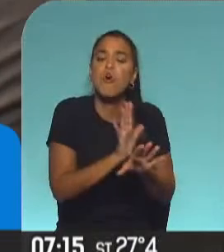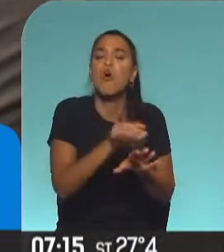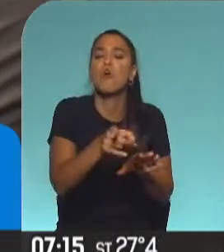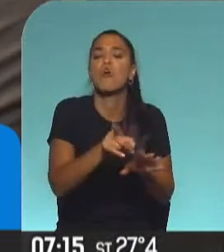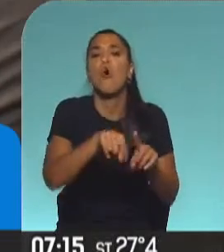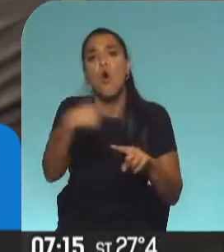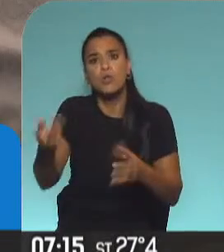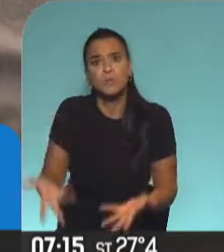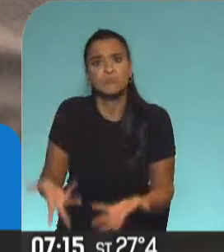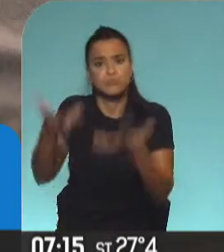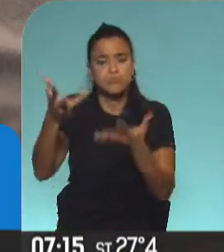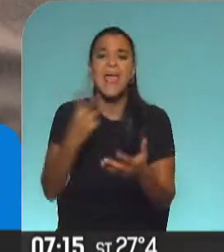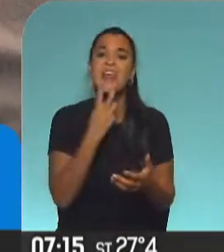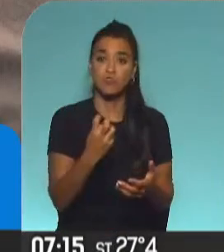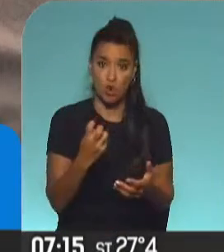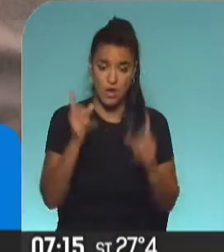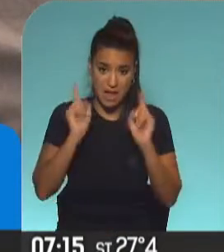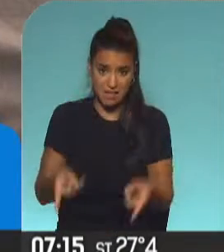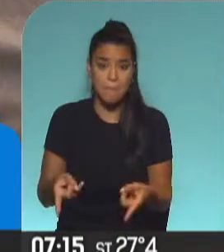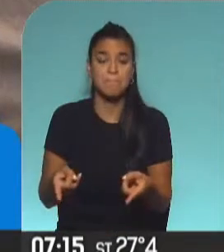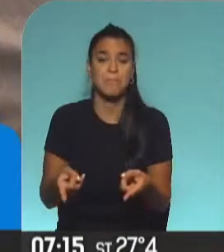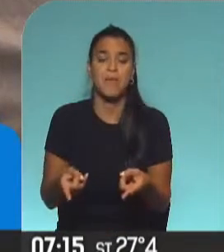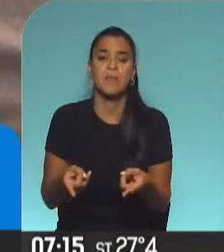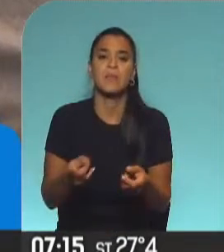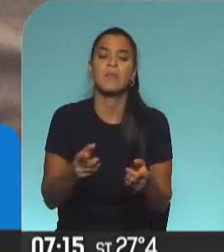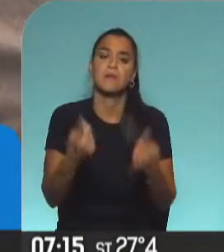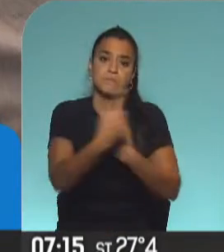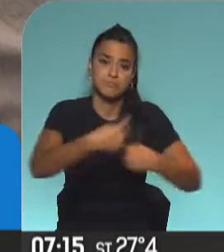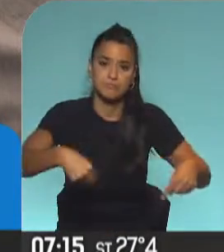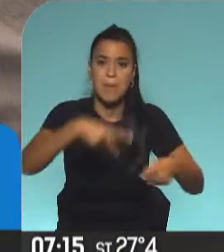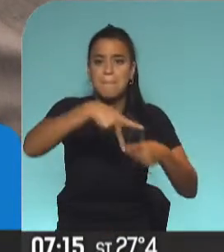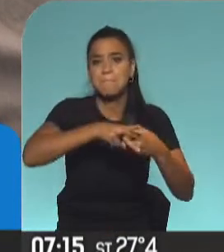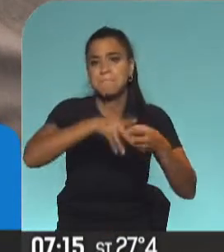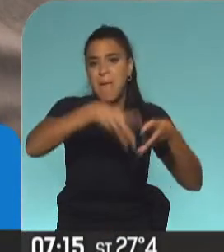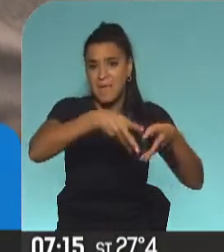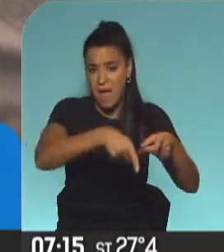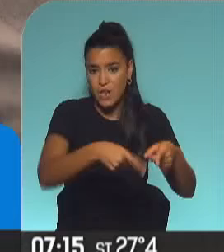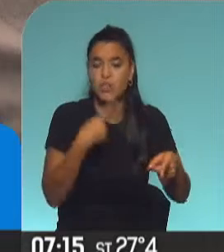muy fuerte tiene que ver con electrónica y equipos electromecánicos, que creció